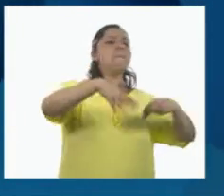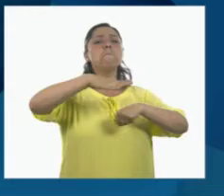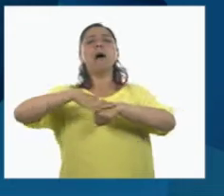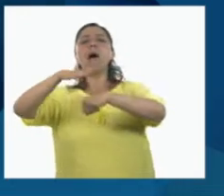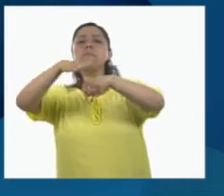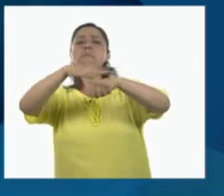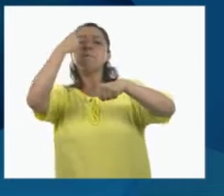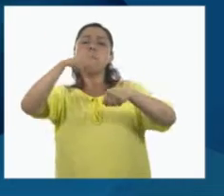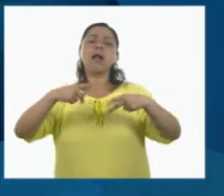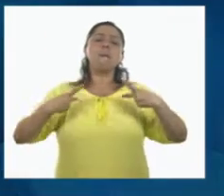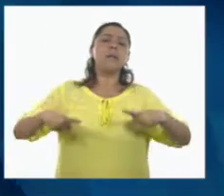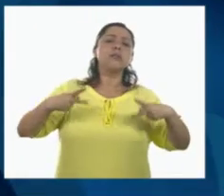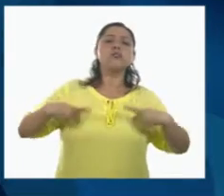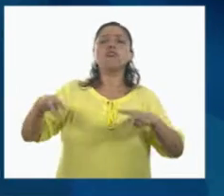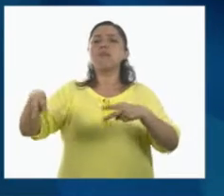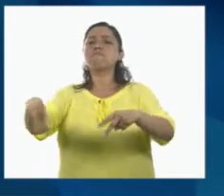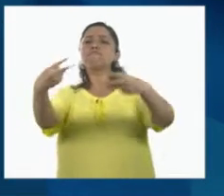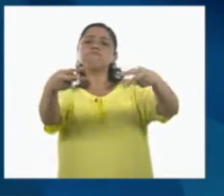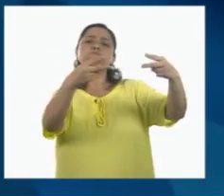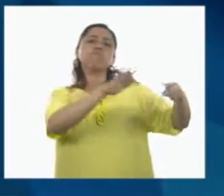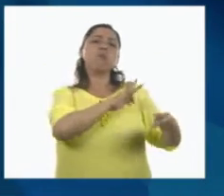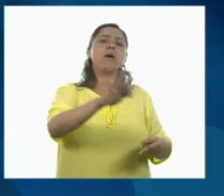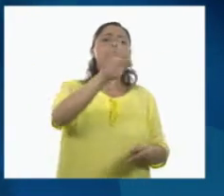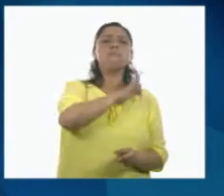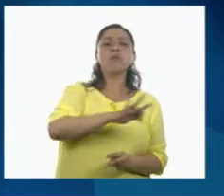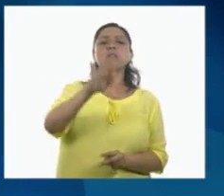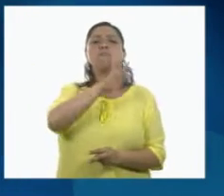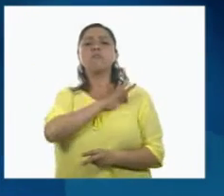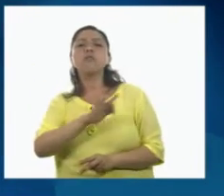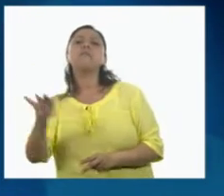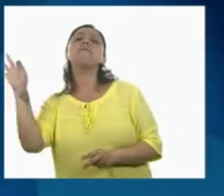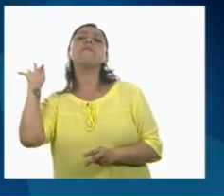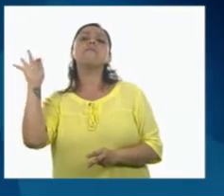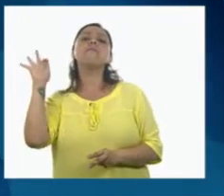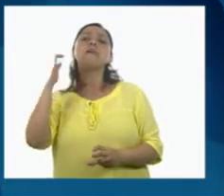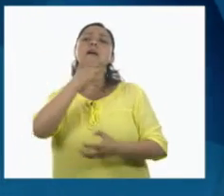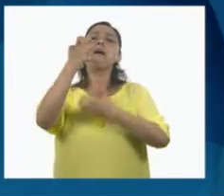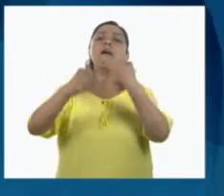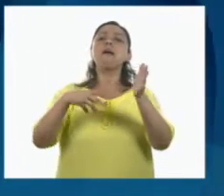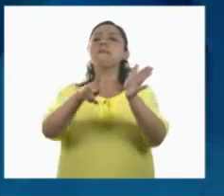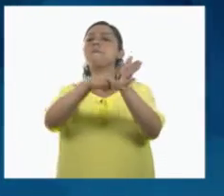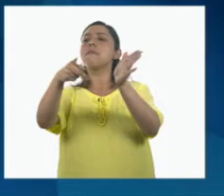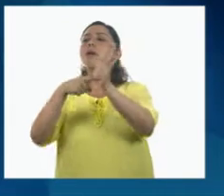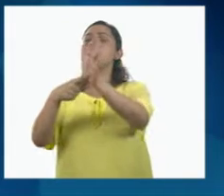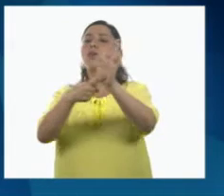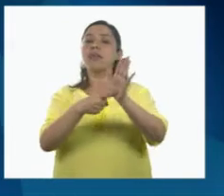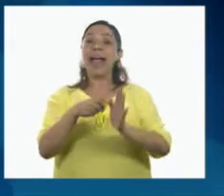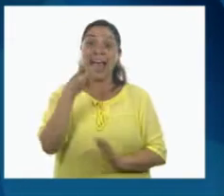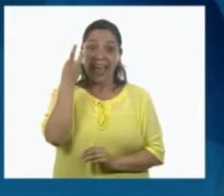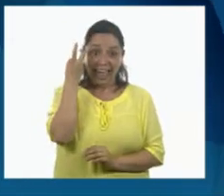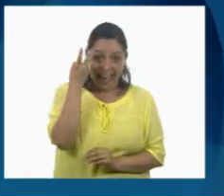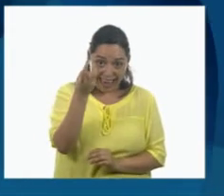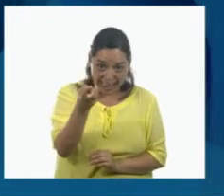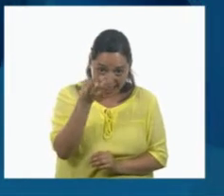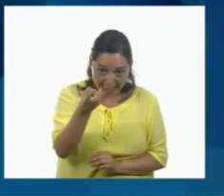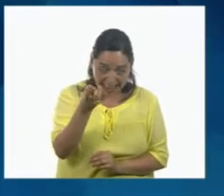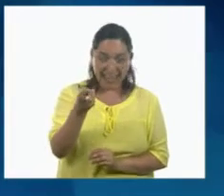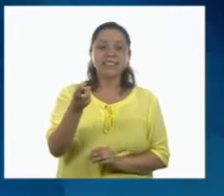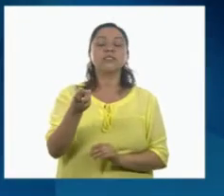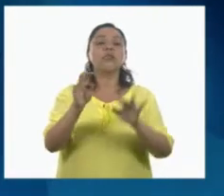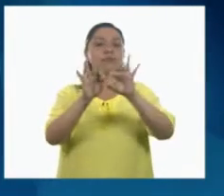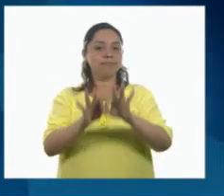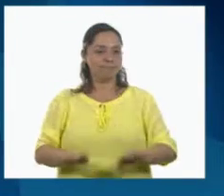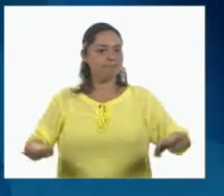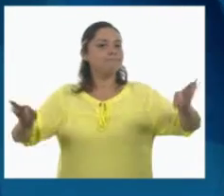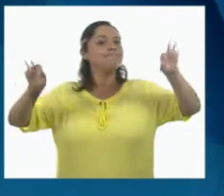sus productos! ¡Extra, extra! Eso que escuchan también es muy importante y por